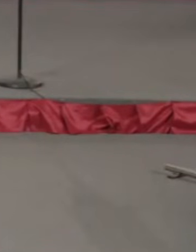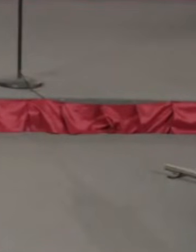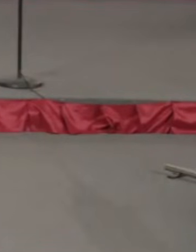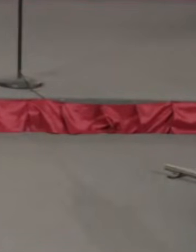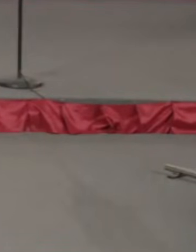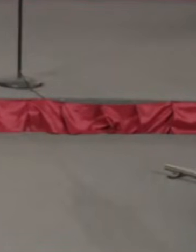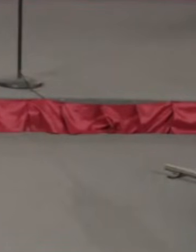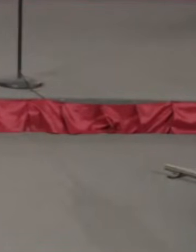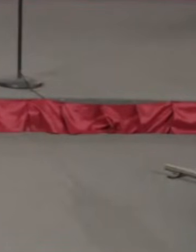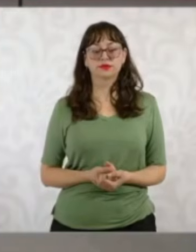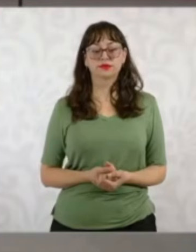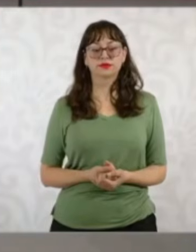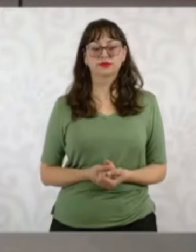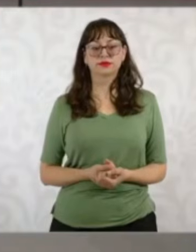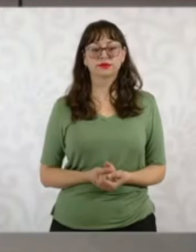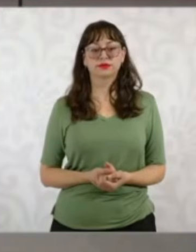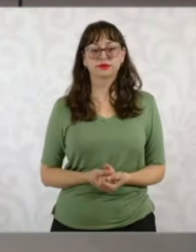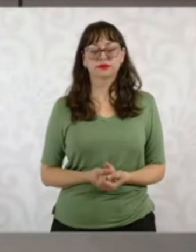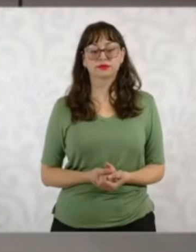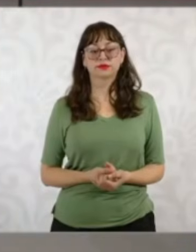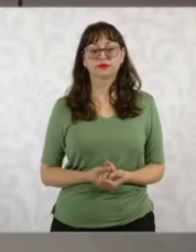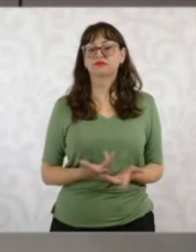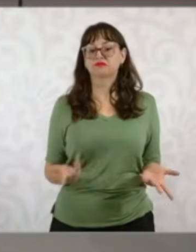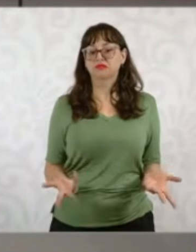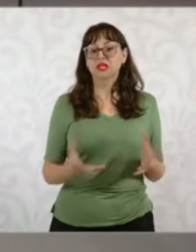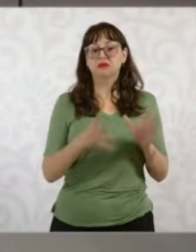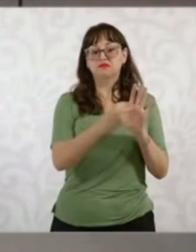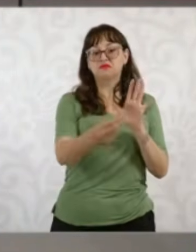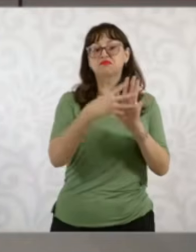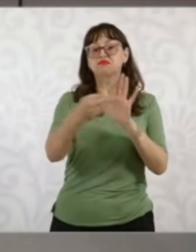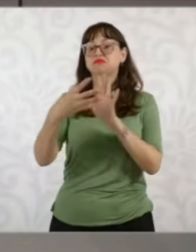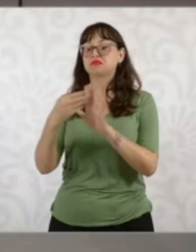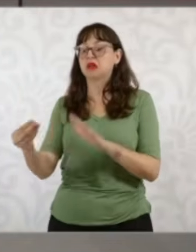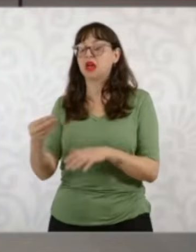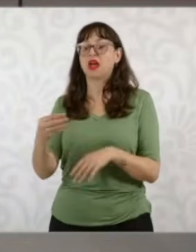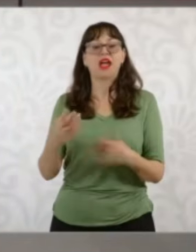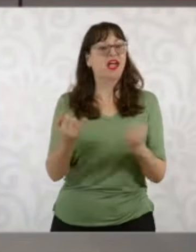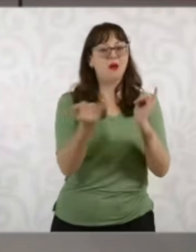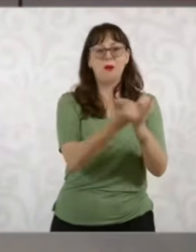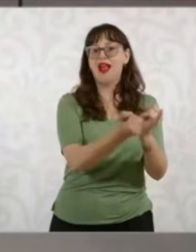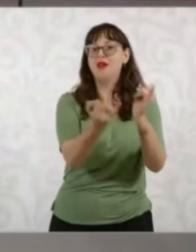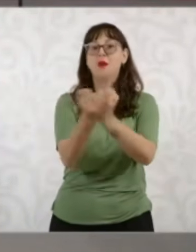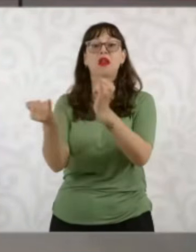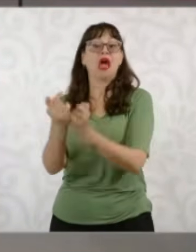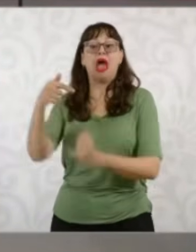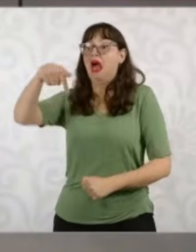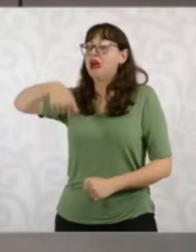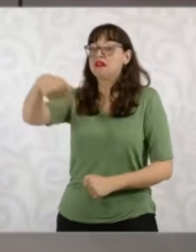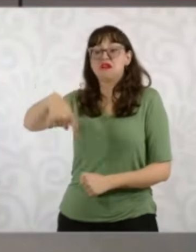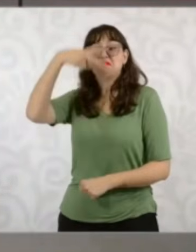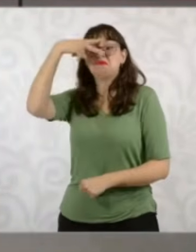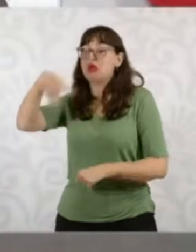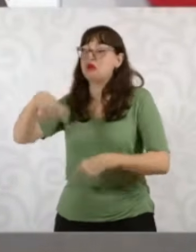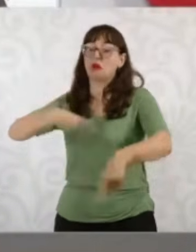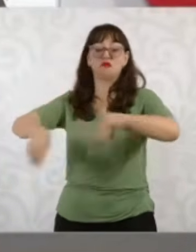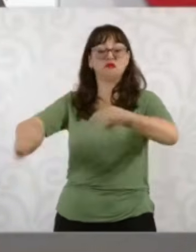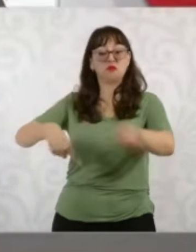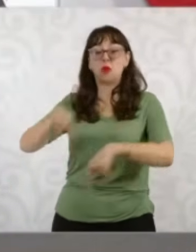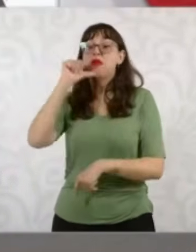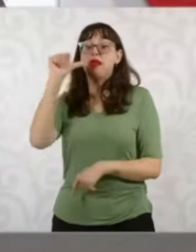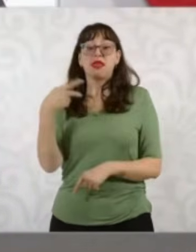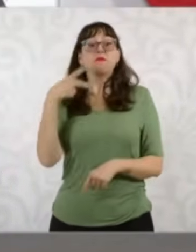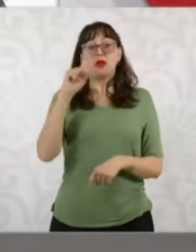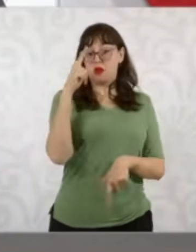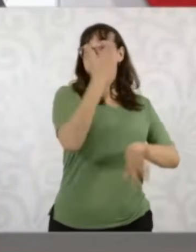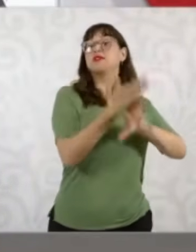con Donald Trump. Nuevamente, López San Martín, Claudia Sheinbaum no acudió a un solo partido del Mundial en México, pero sí